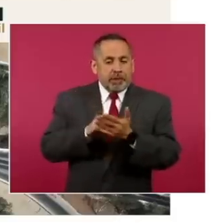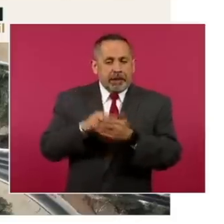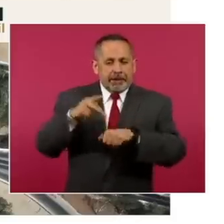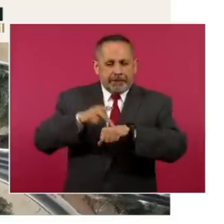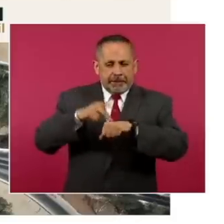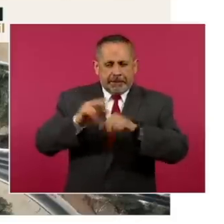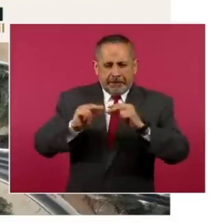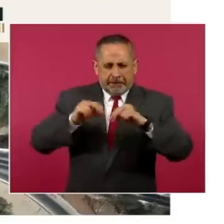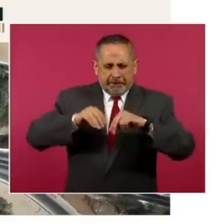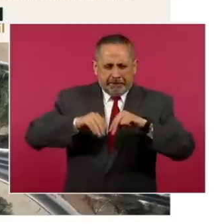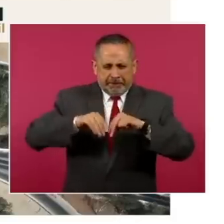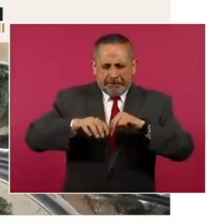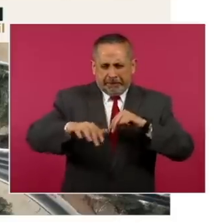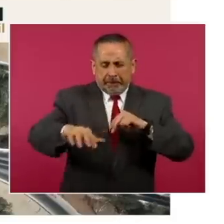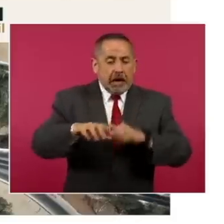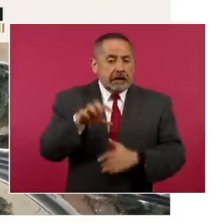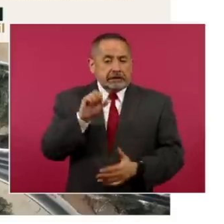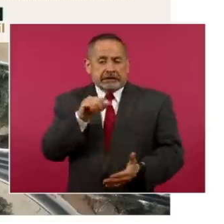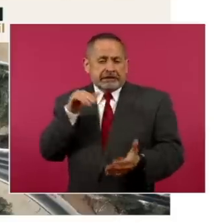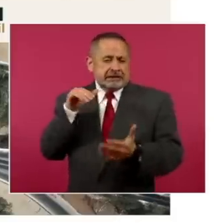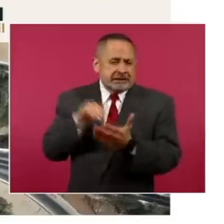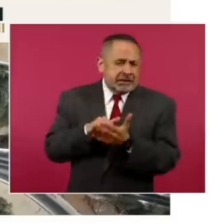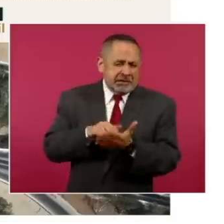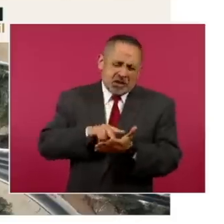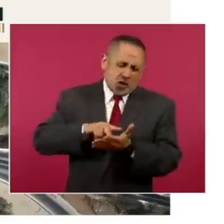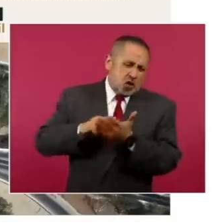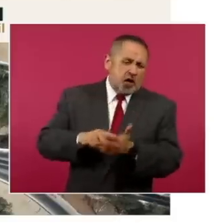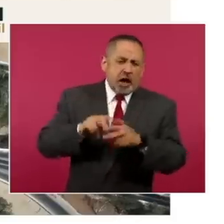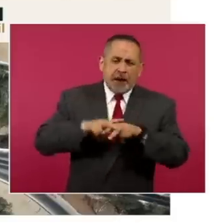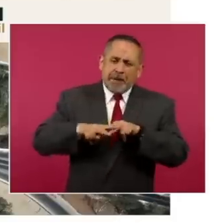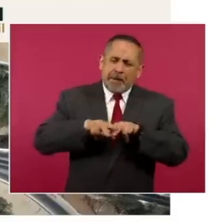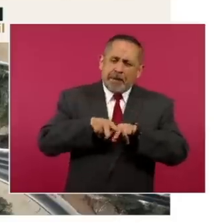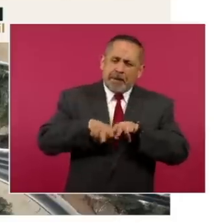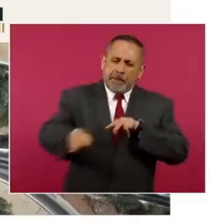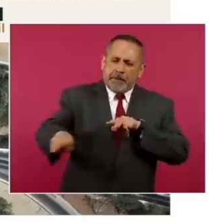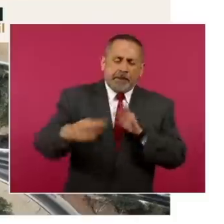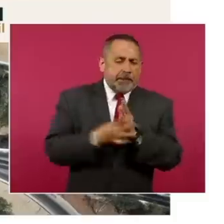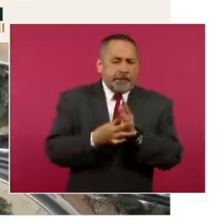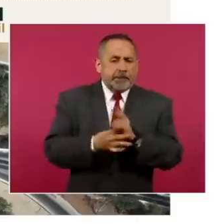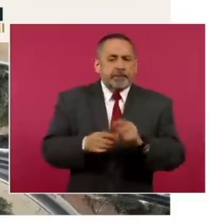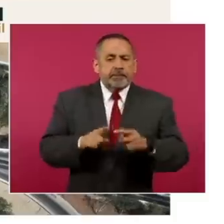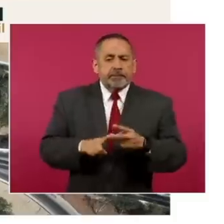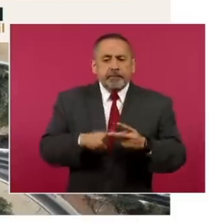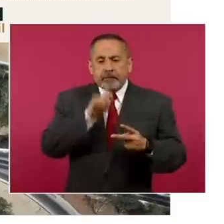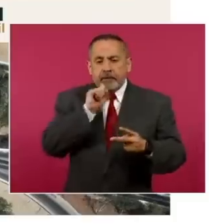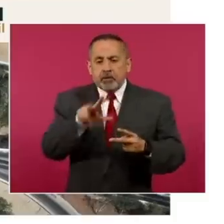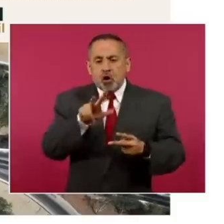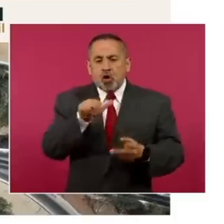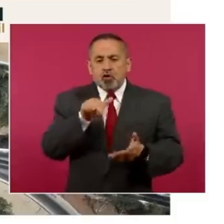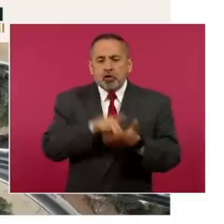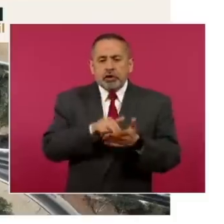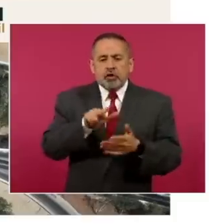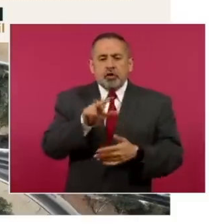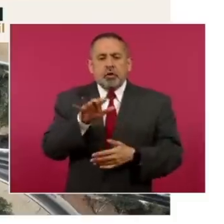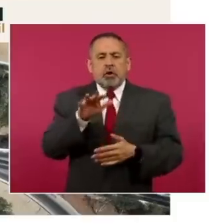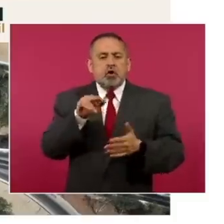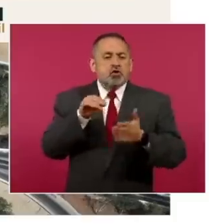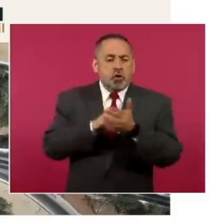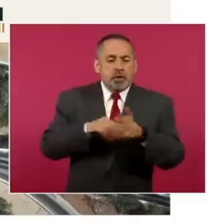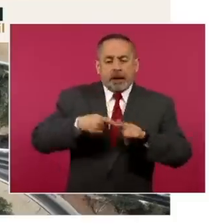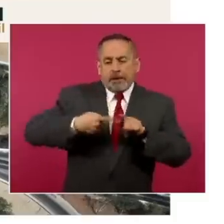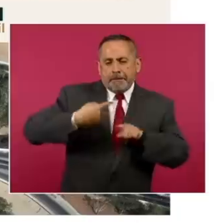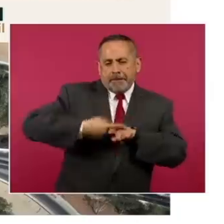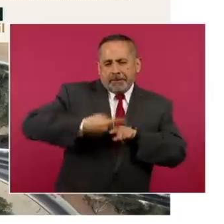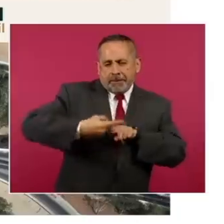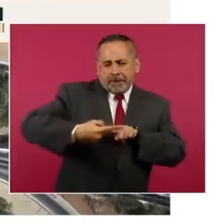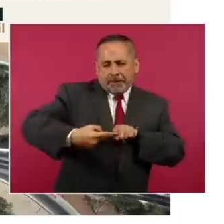y 60,000 toneladas de riel también ochocientos cincuenta y ocho mil durmientes que se fabrican